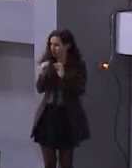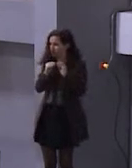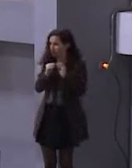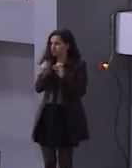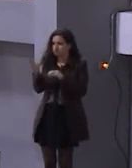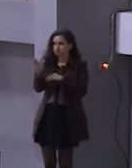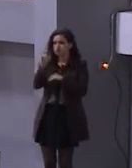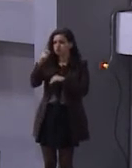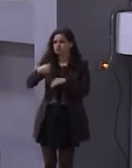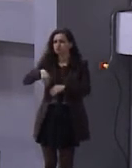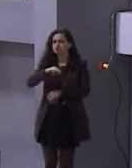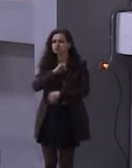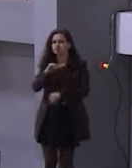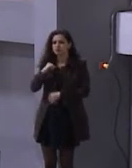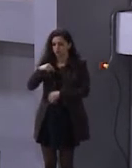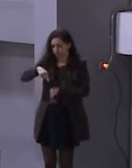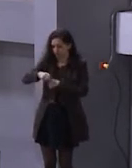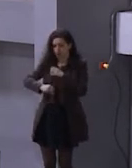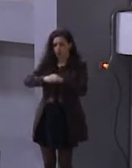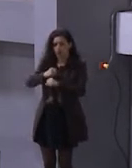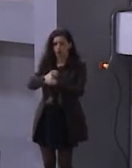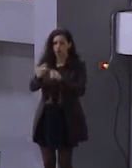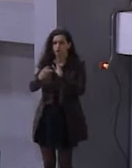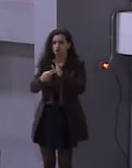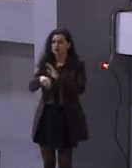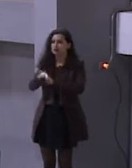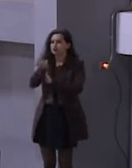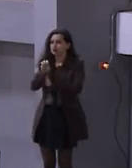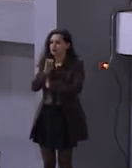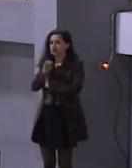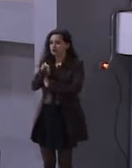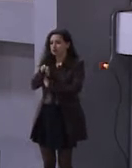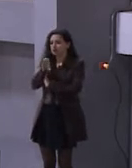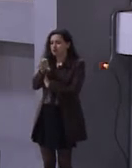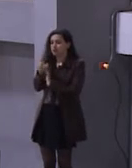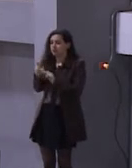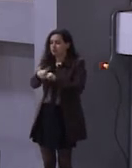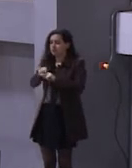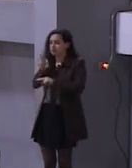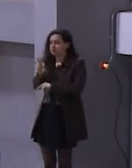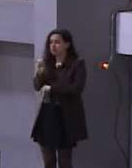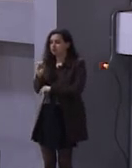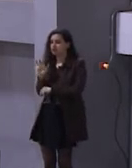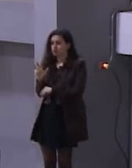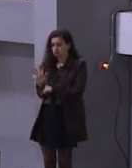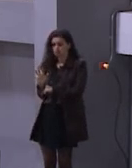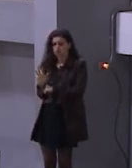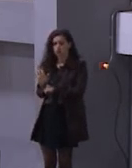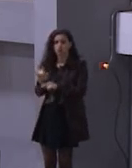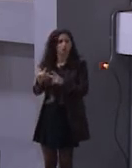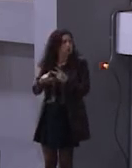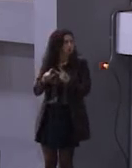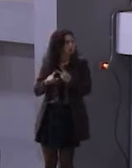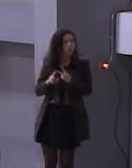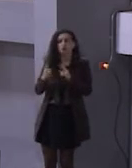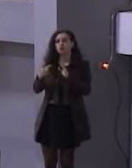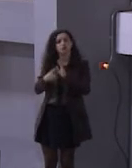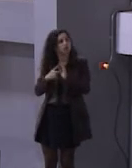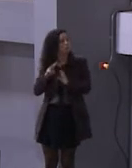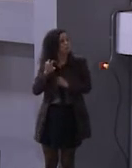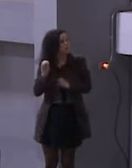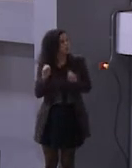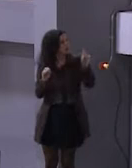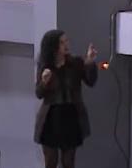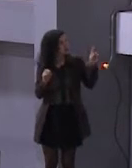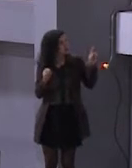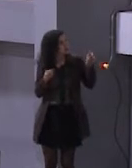ustedes tenemos en el 2019 IPC más 3.5 IPC, en el 2020 IPC más 4, en